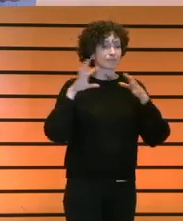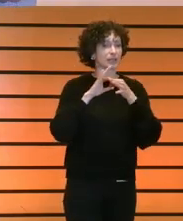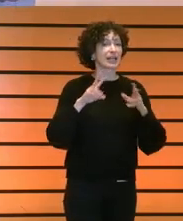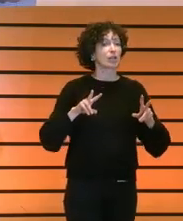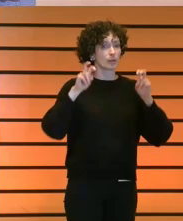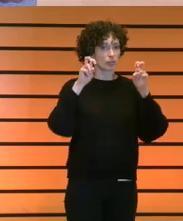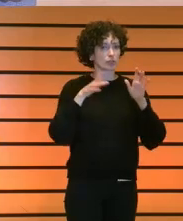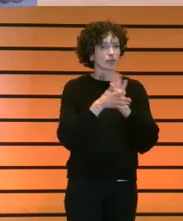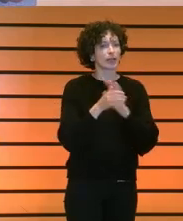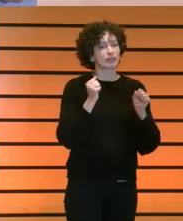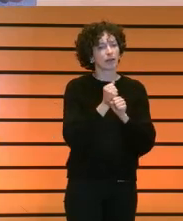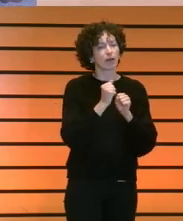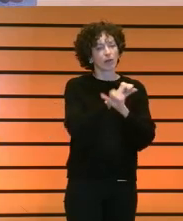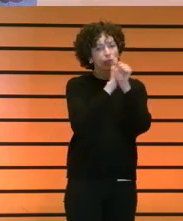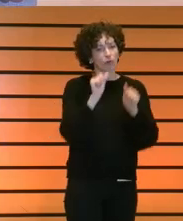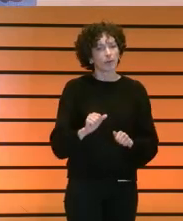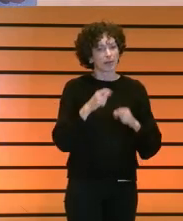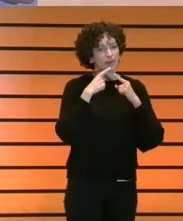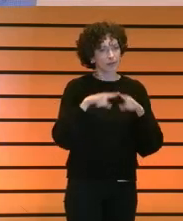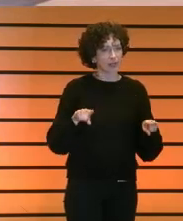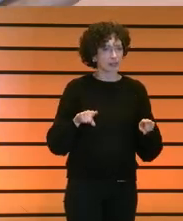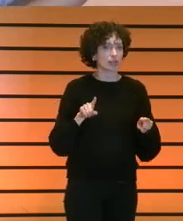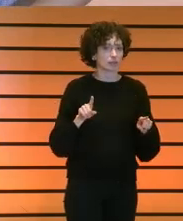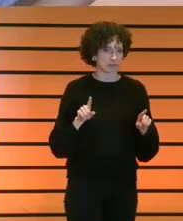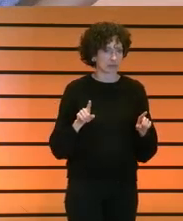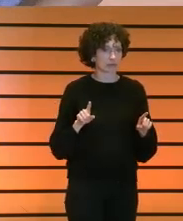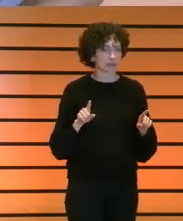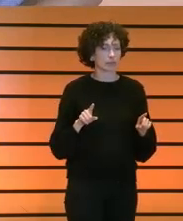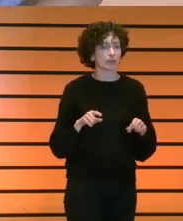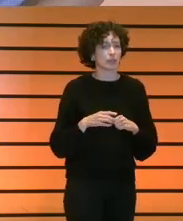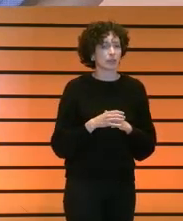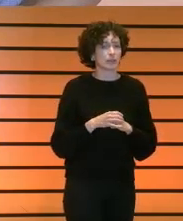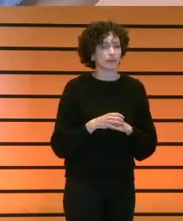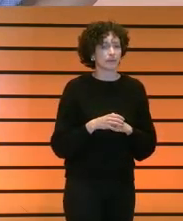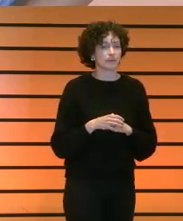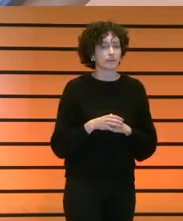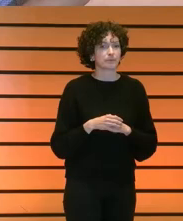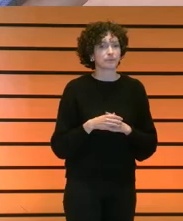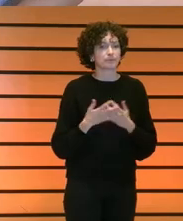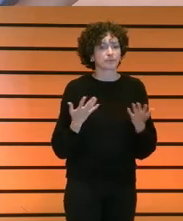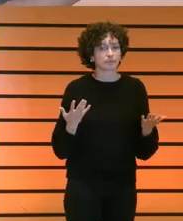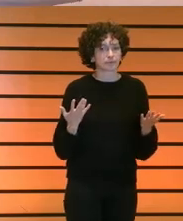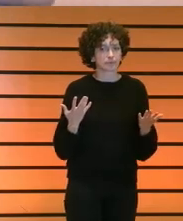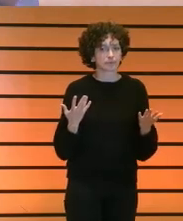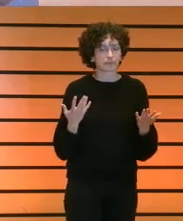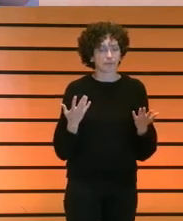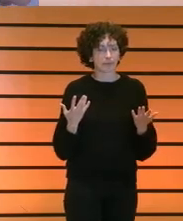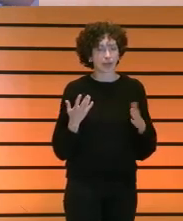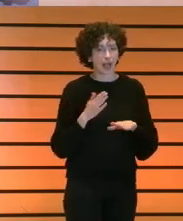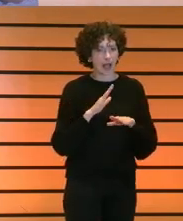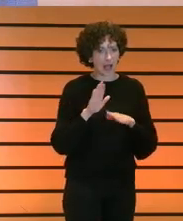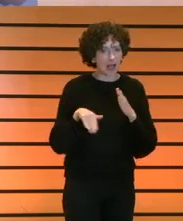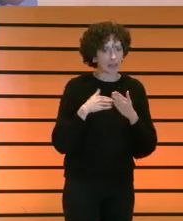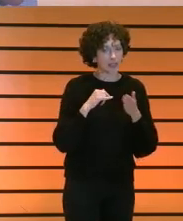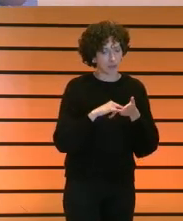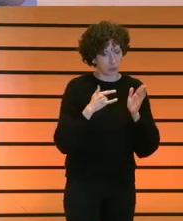manera, bueno, hacerlas al menos de una manera diferente, ¿no? Distinta. ¿Qué pasos hay que dar hasta llegar